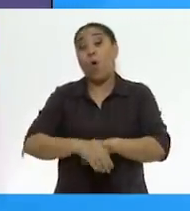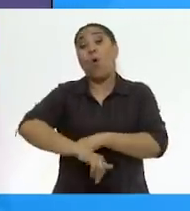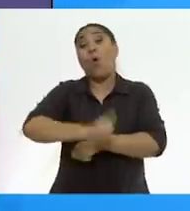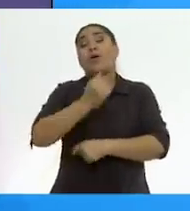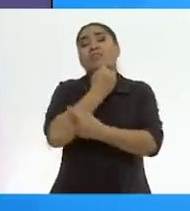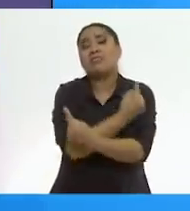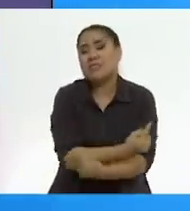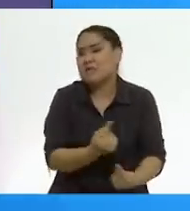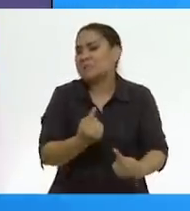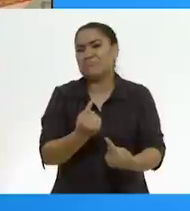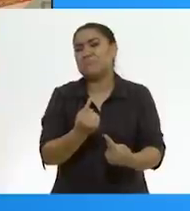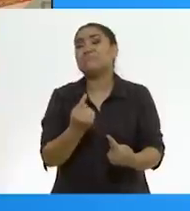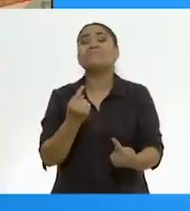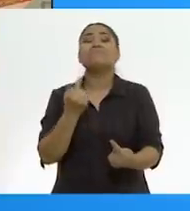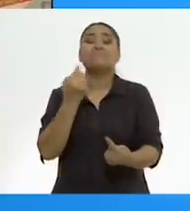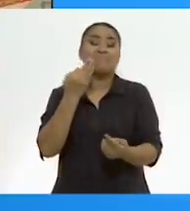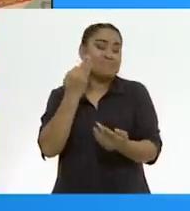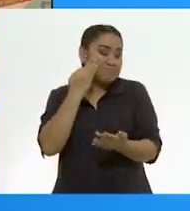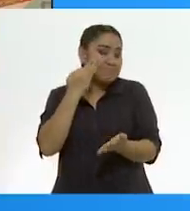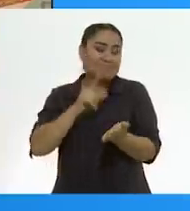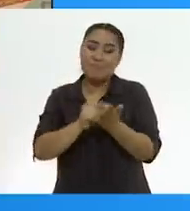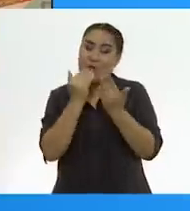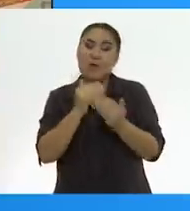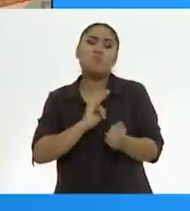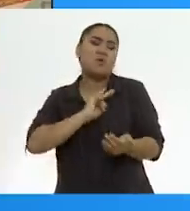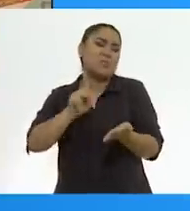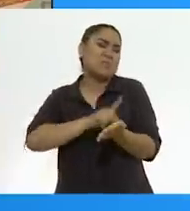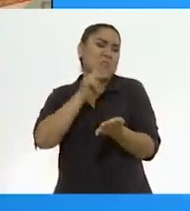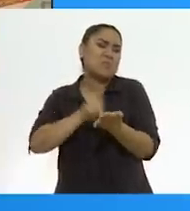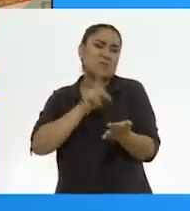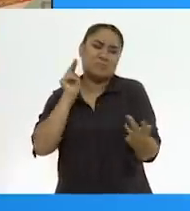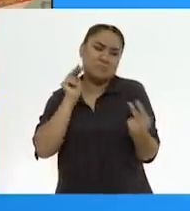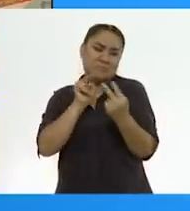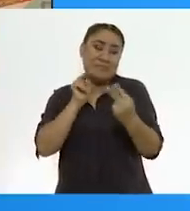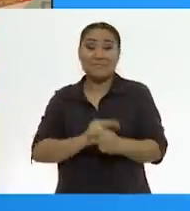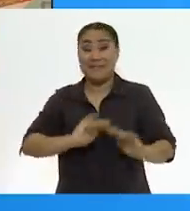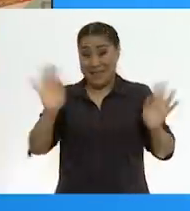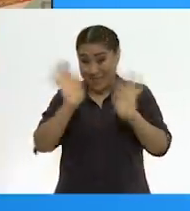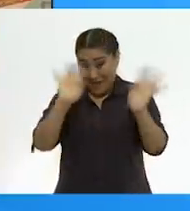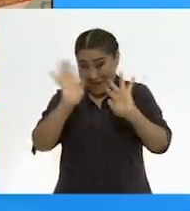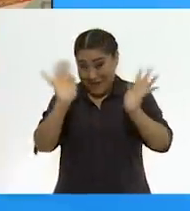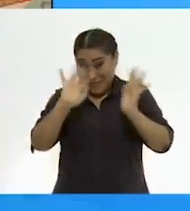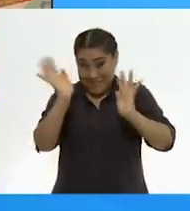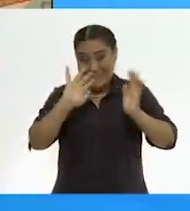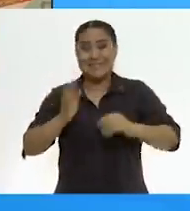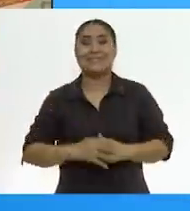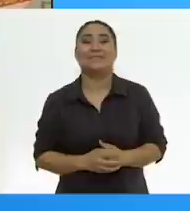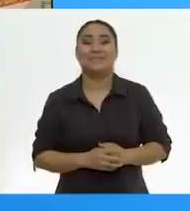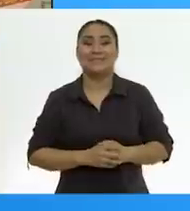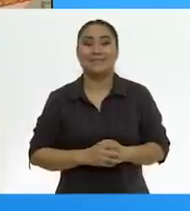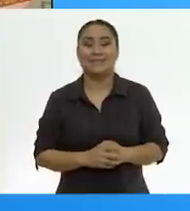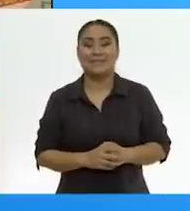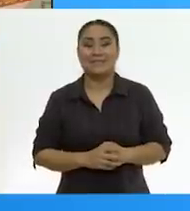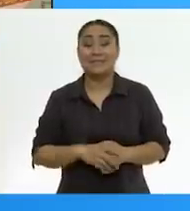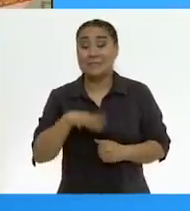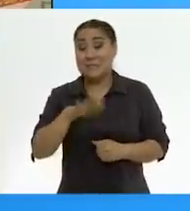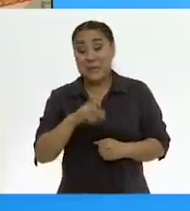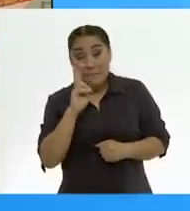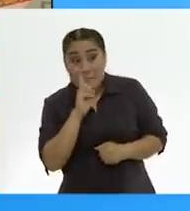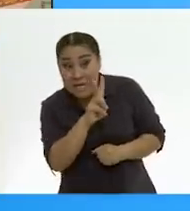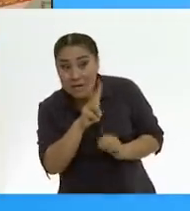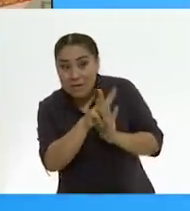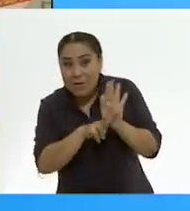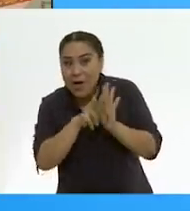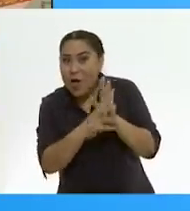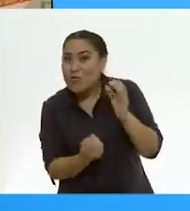no tiene redes sociales. Nos vemos por aquí las veces que tú quieras. ¡Adiós! ¡Adiós! ¡Oh! ¡Mira ese nuevo